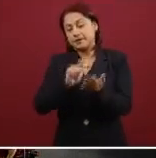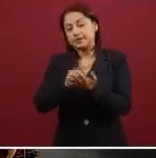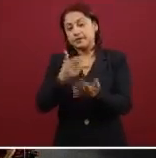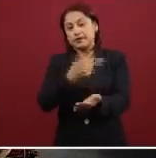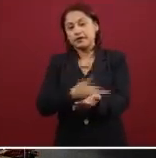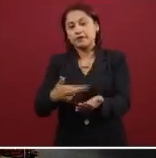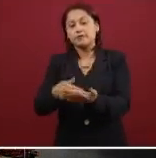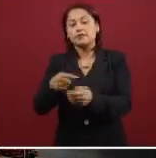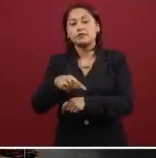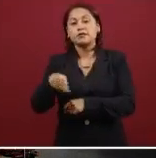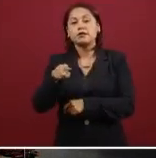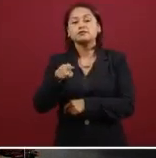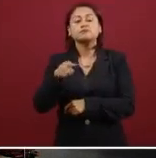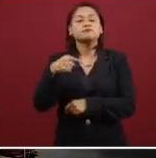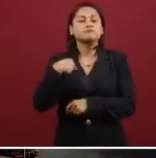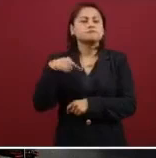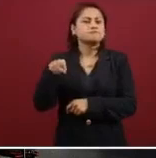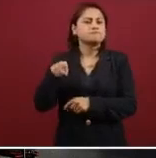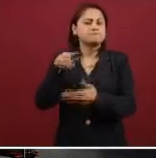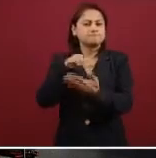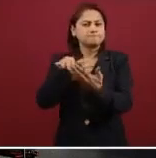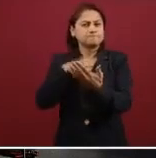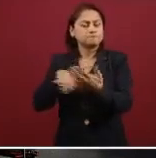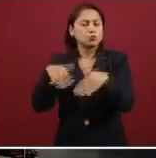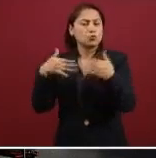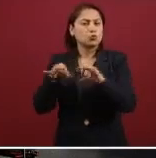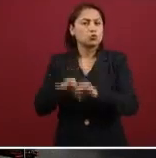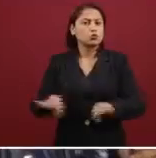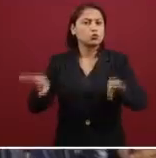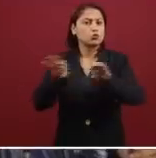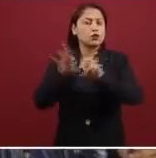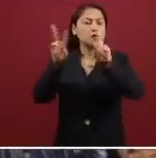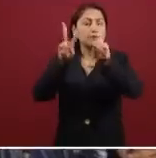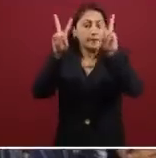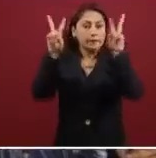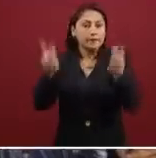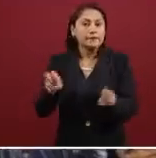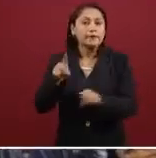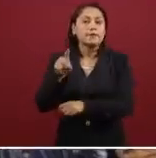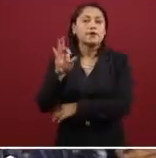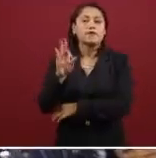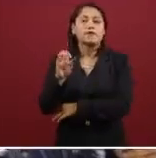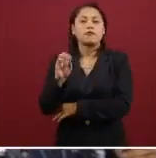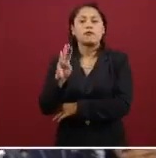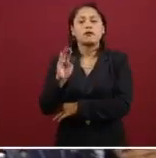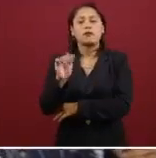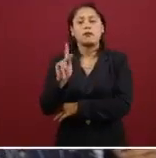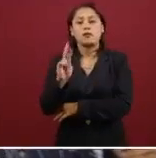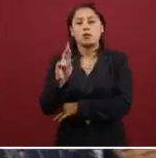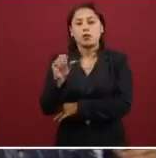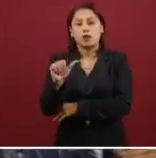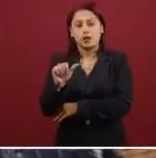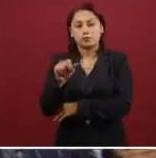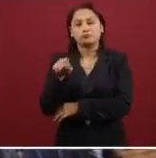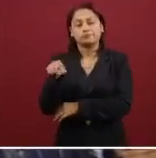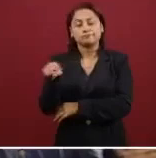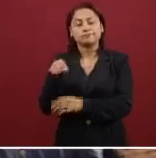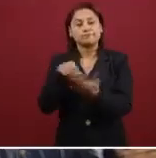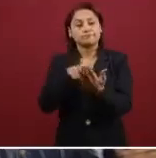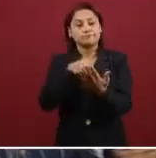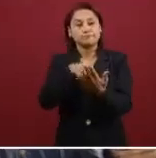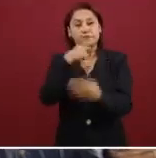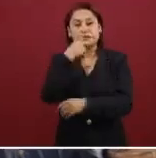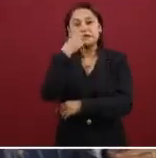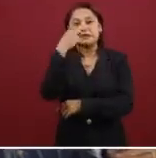no escuchaba, un tema muy importante, el tema del Fobaproa y PAB. En ese libro plantea que la deuda